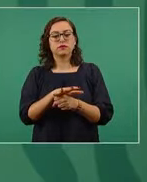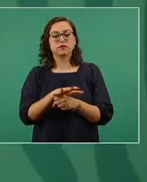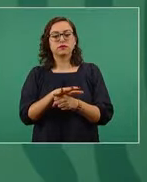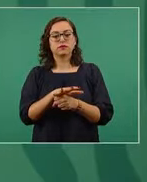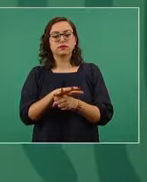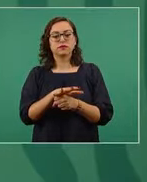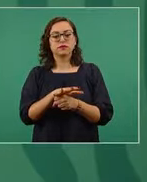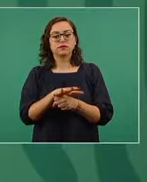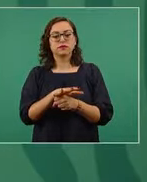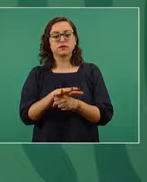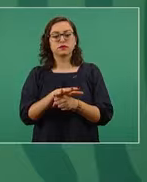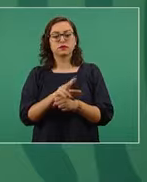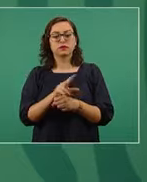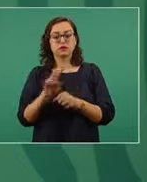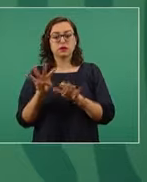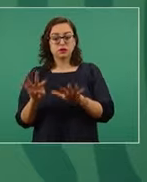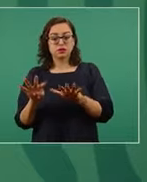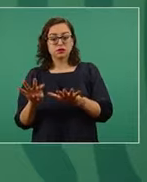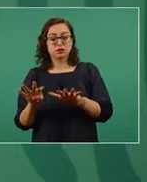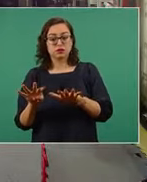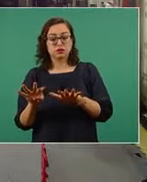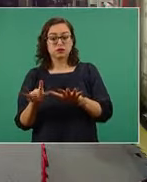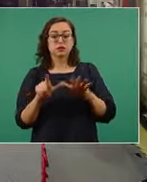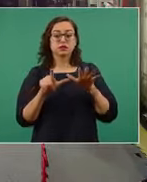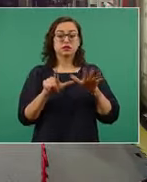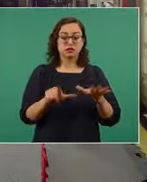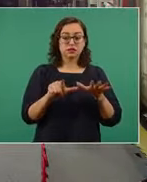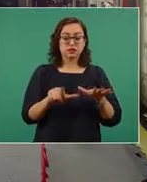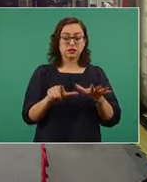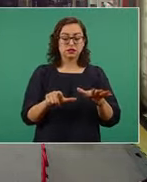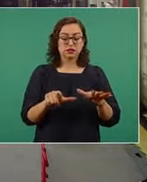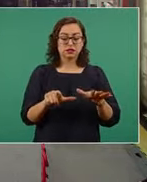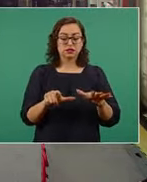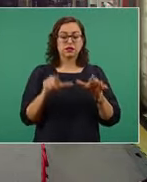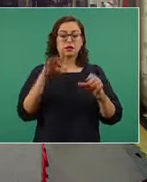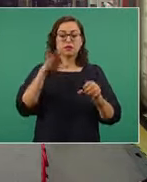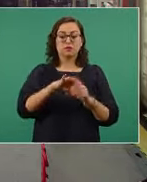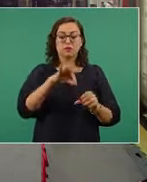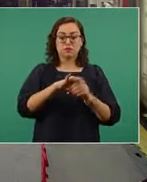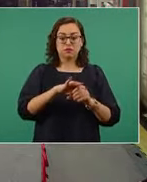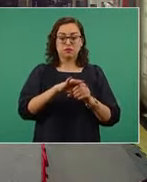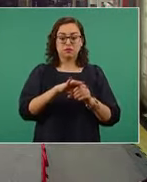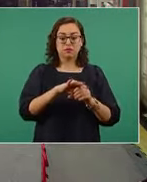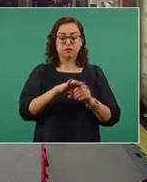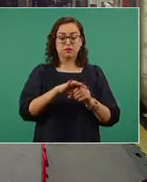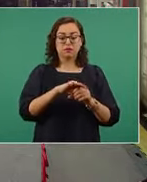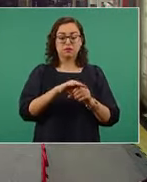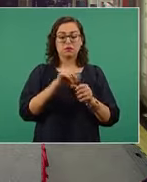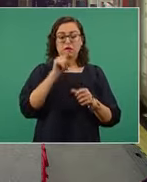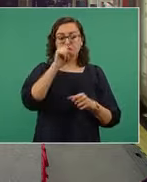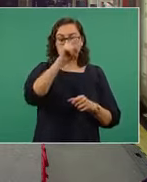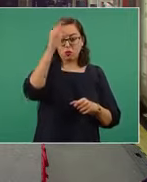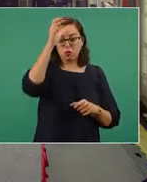Pero fue el 19, 17 elecciones locales en Coahuila